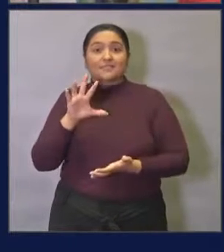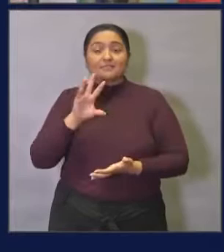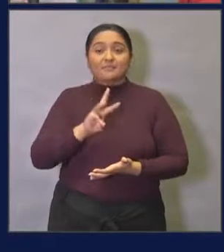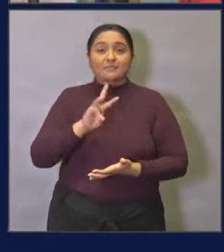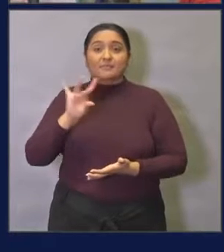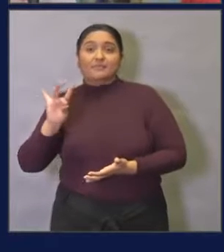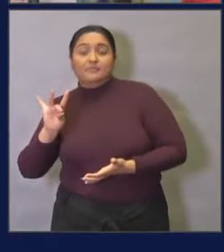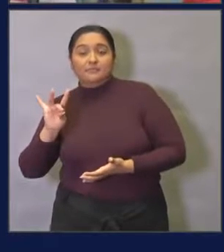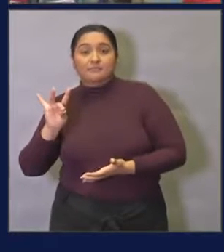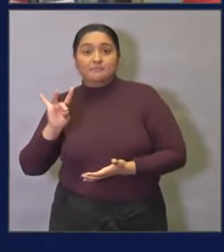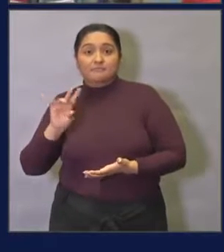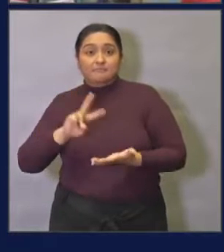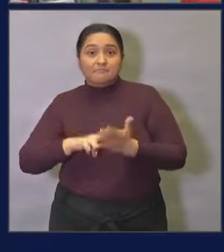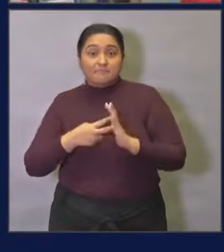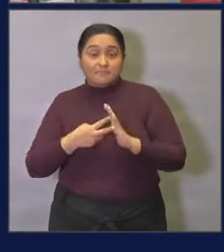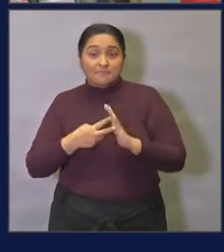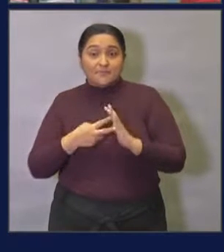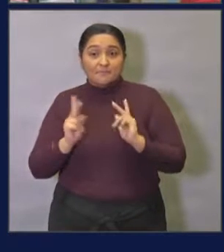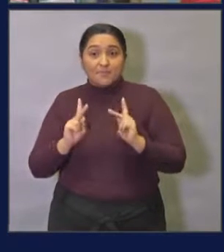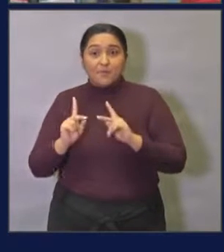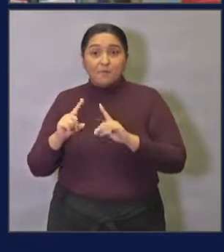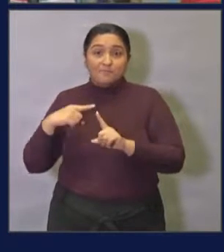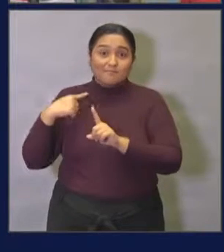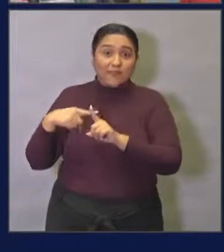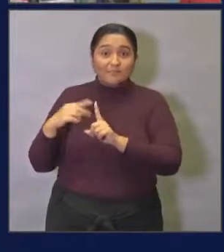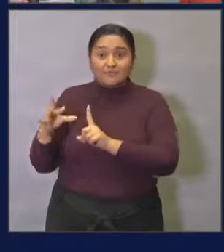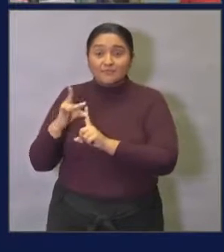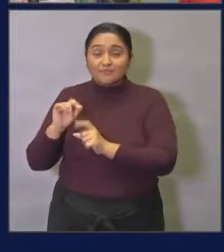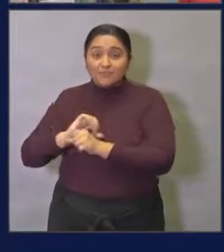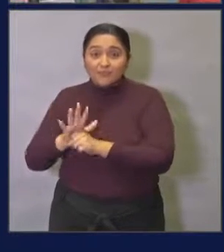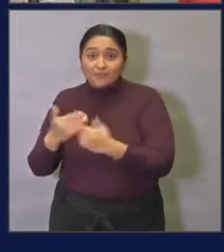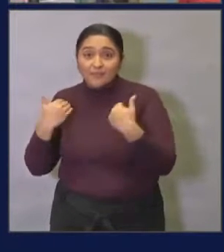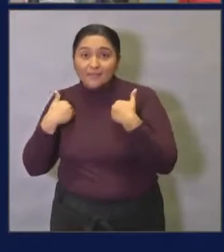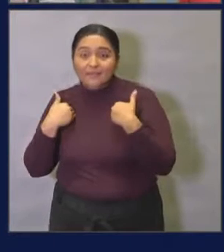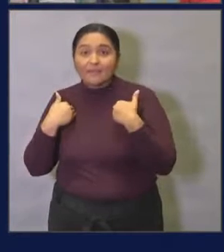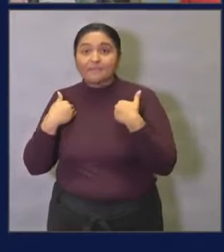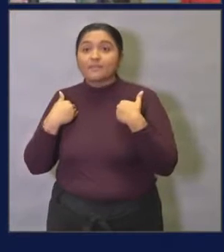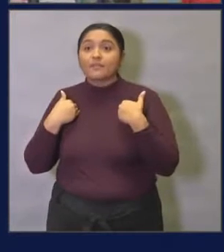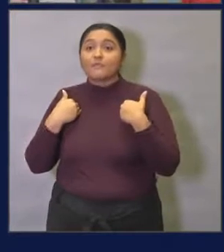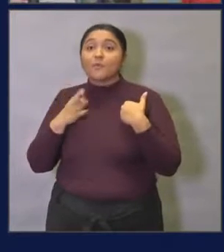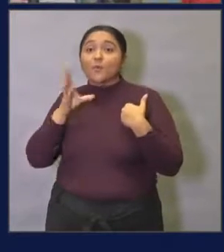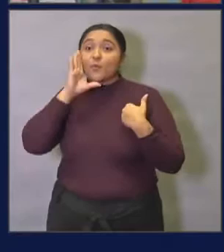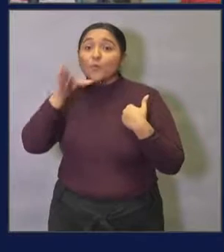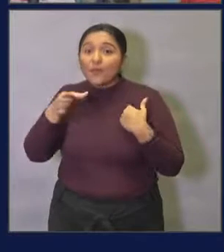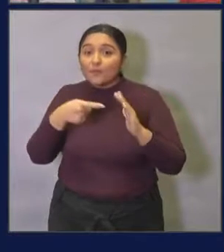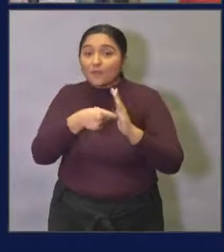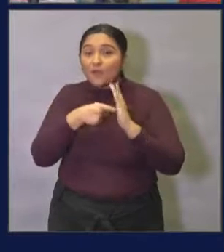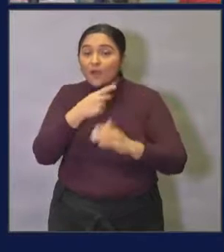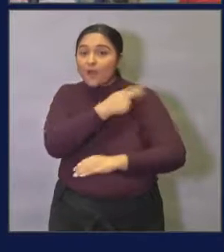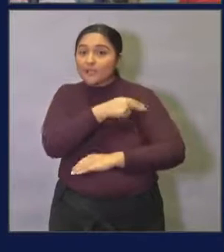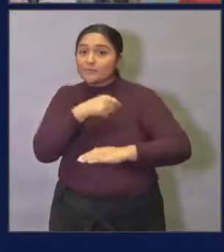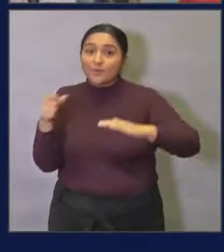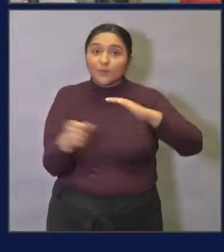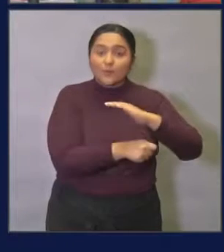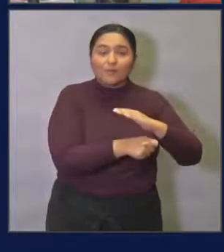12,768, la cantidad de personas positivas a COVID-19 que necesitan atención hospitalaria seguirá